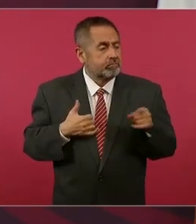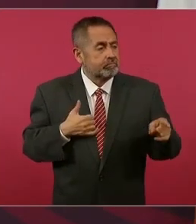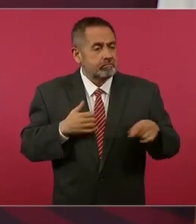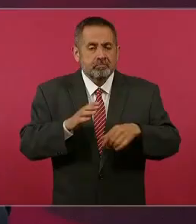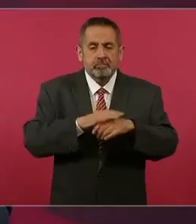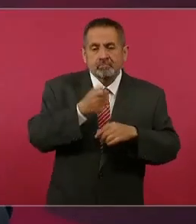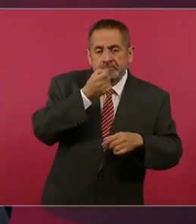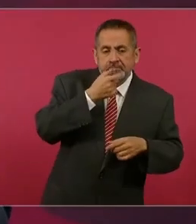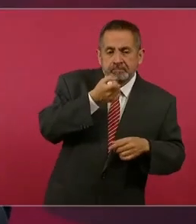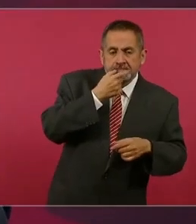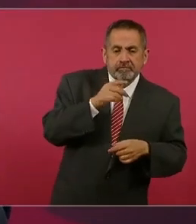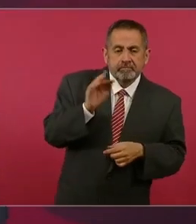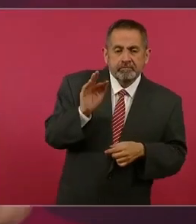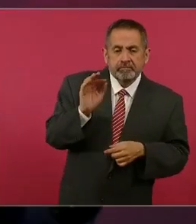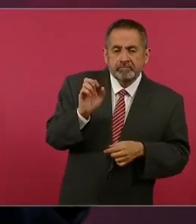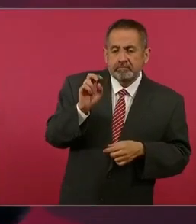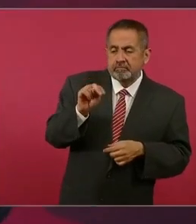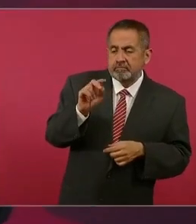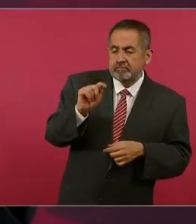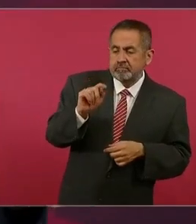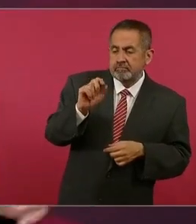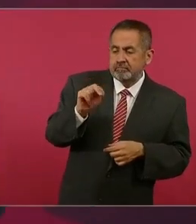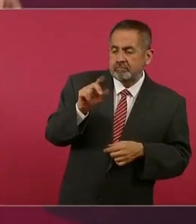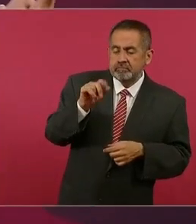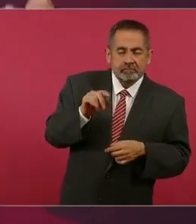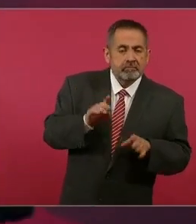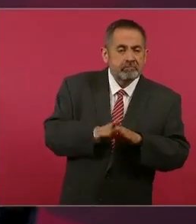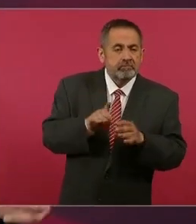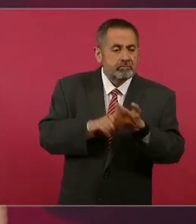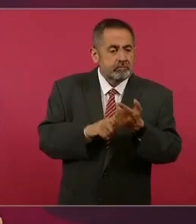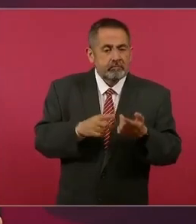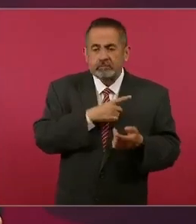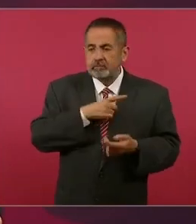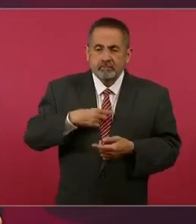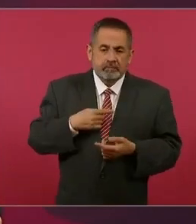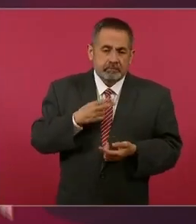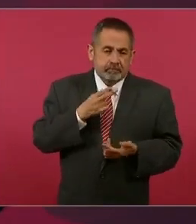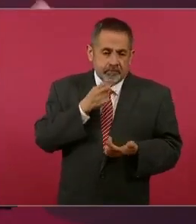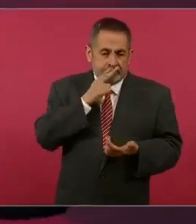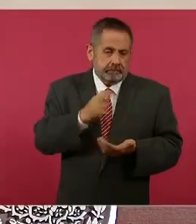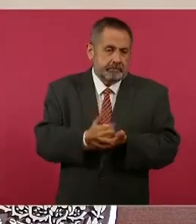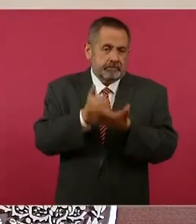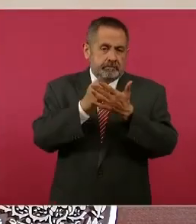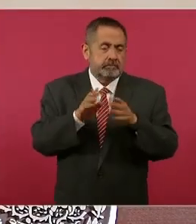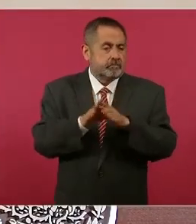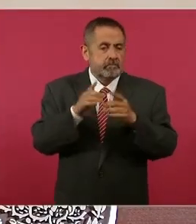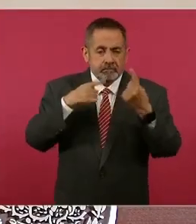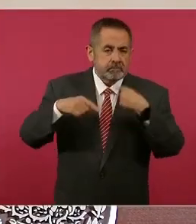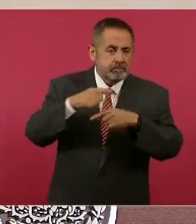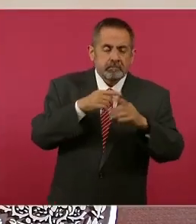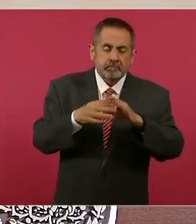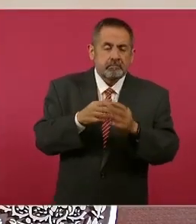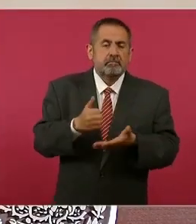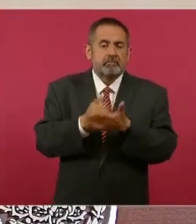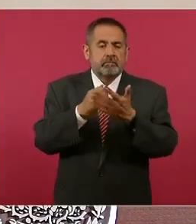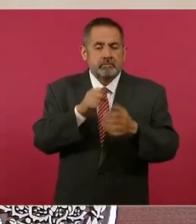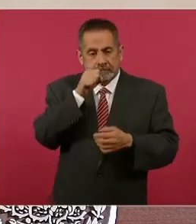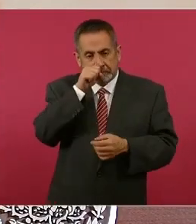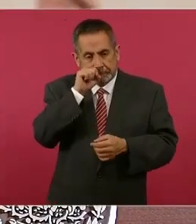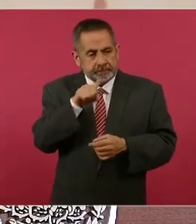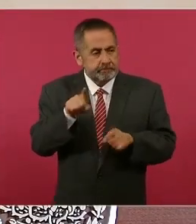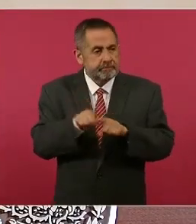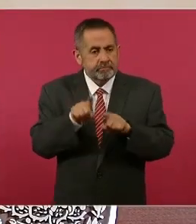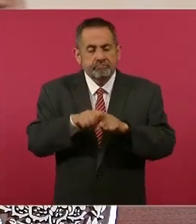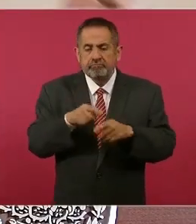consumo del fentanilo. Entonces todos tenemos que ayudar, es un asunto humanitario y así lo hemos estado planteando. Y